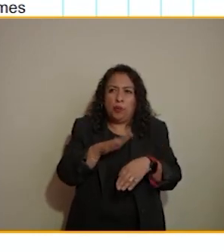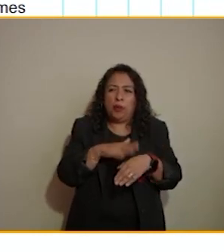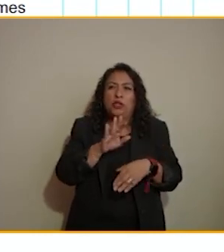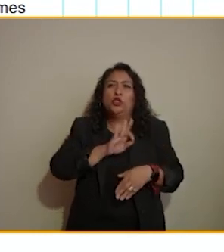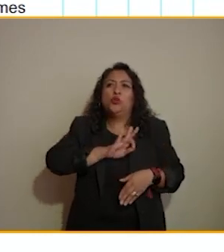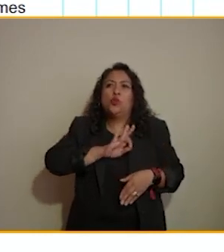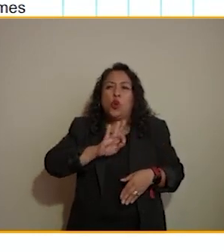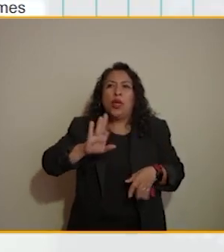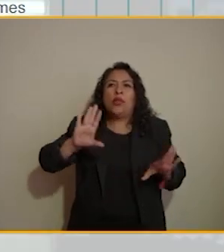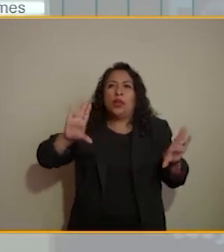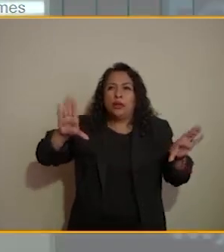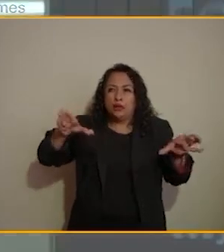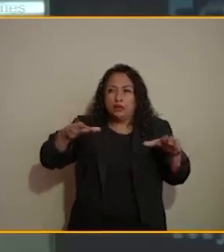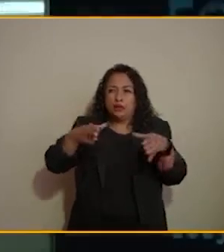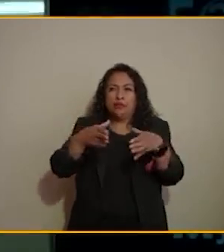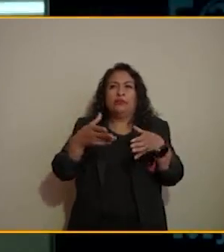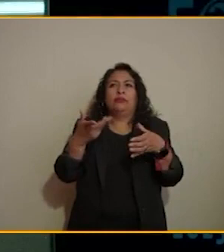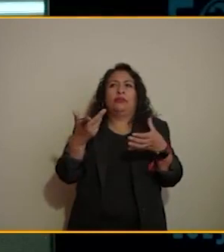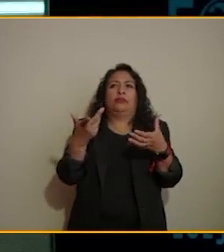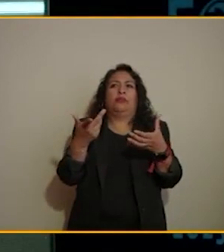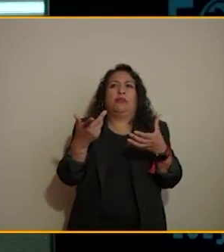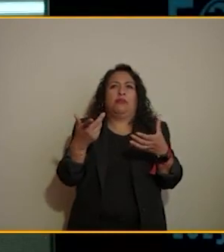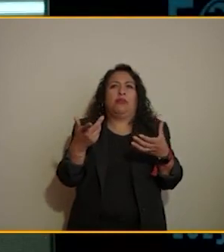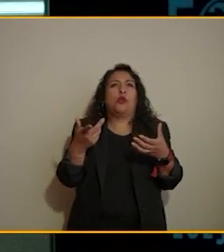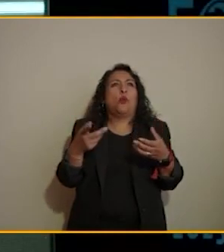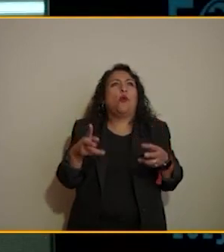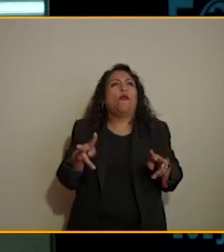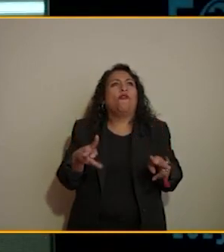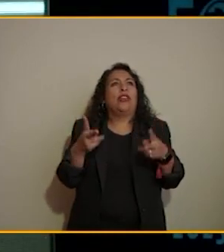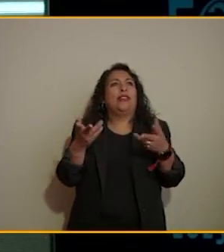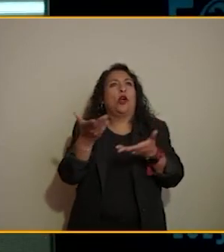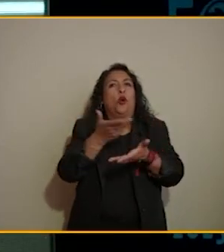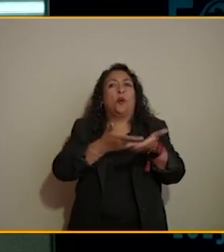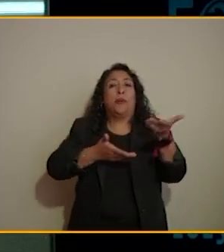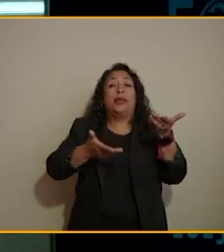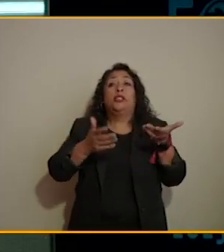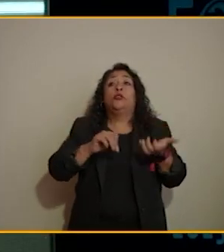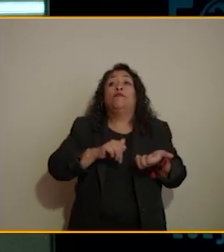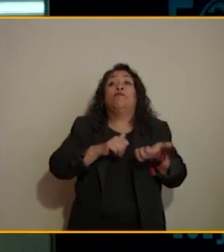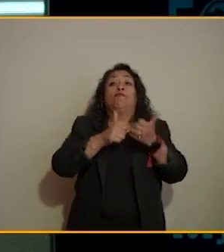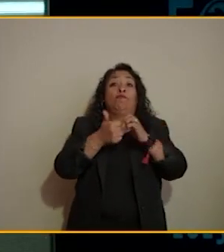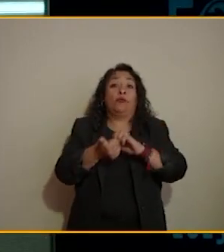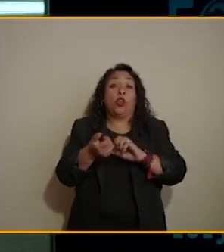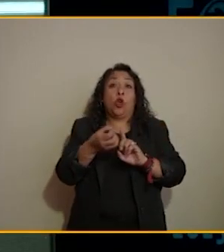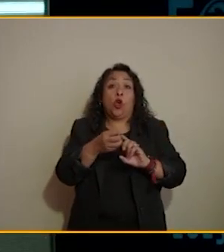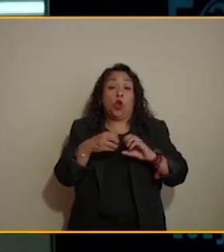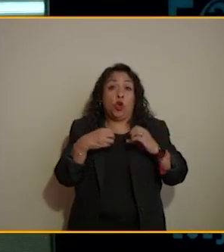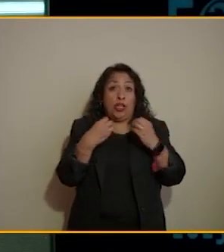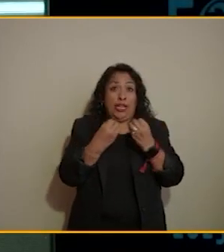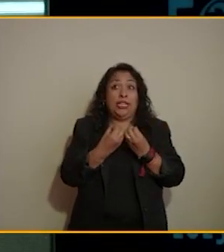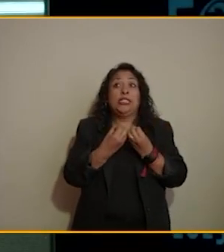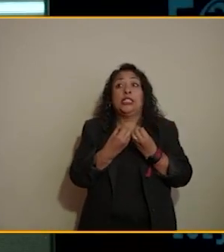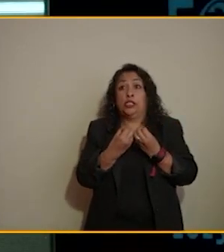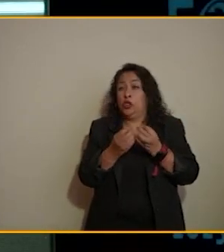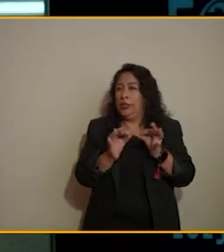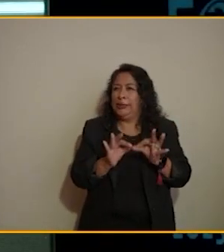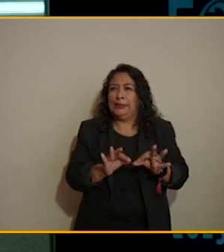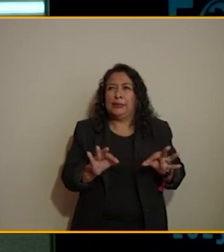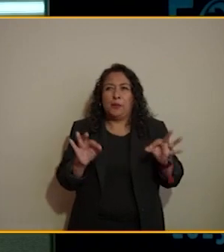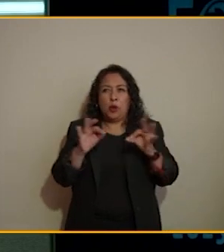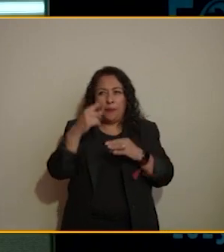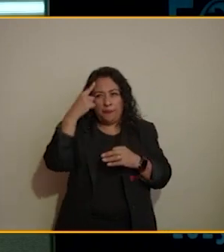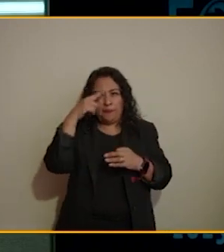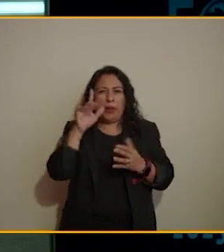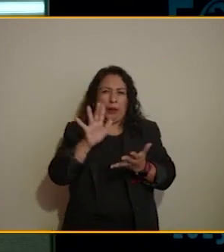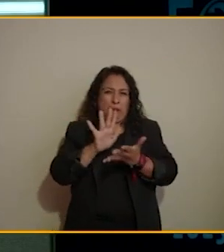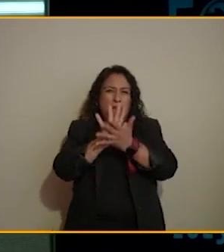pueden concentrarse en nichos de mercado y por lo tanto convertirse en organizaciones esenciales para la